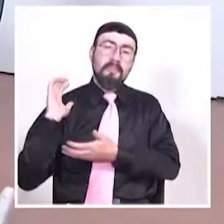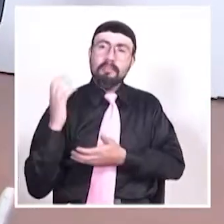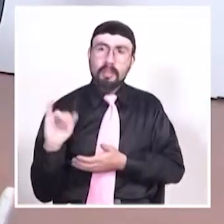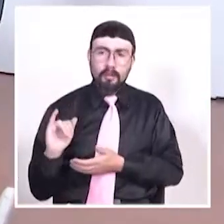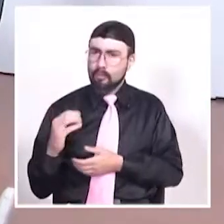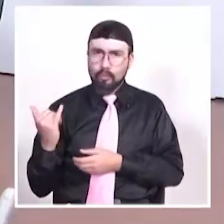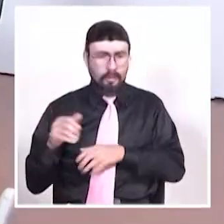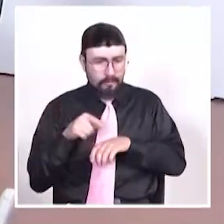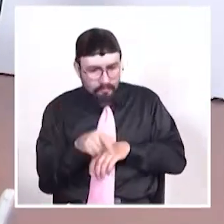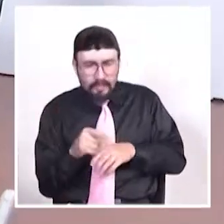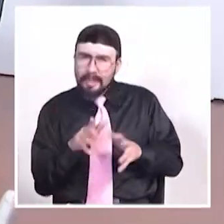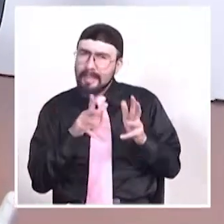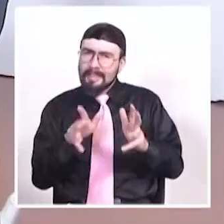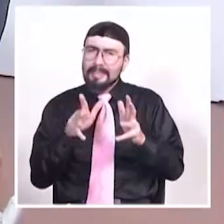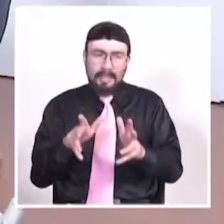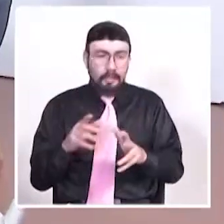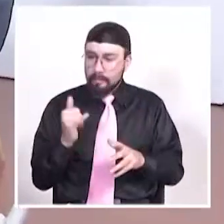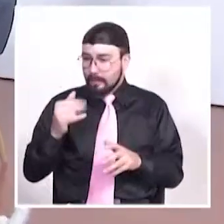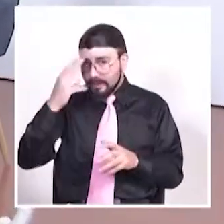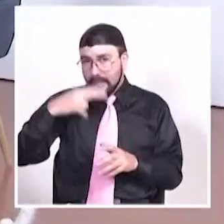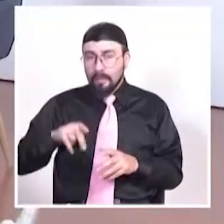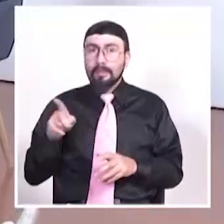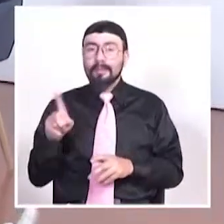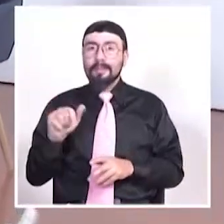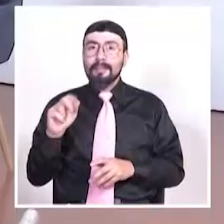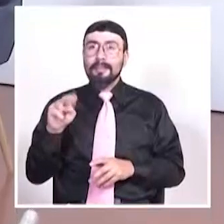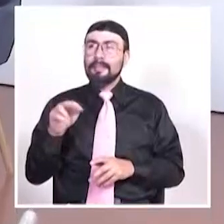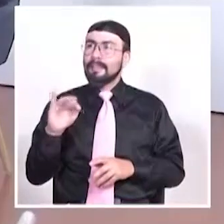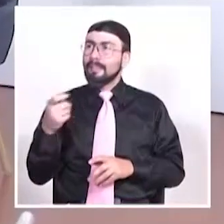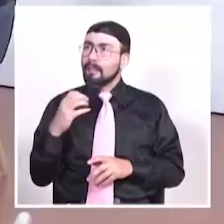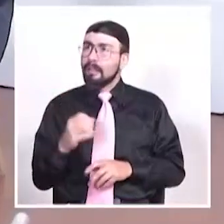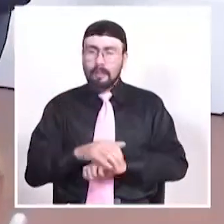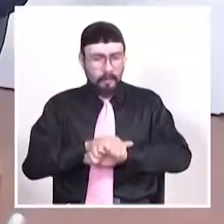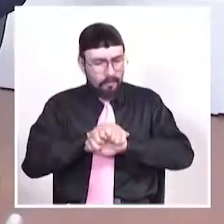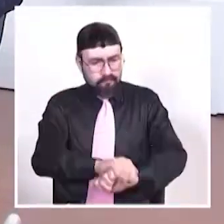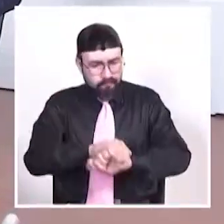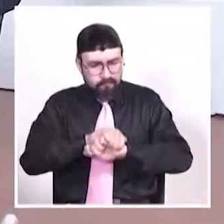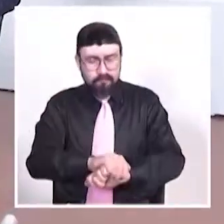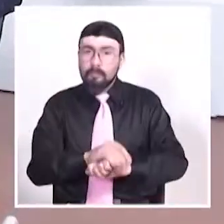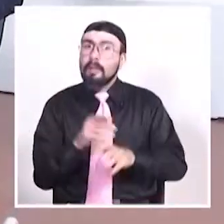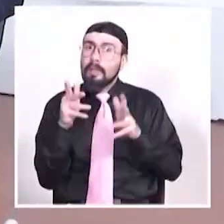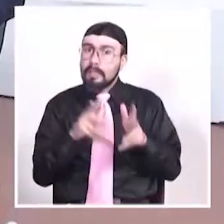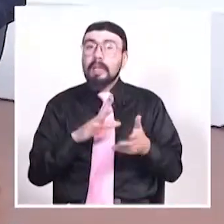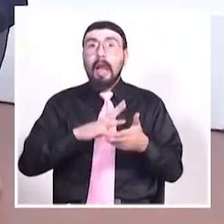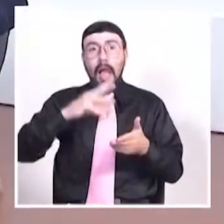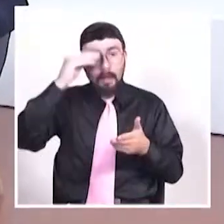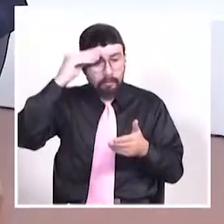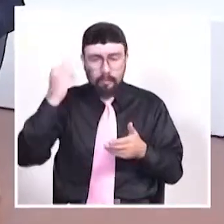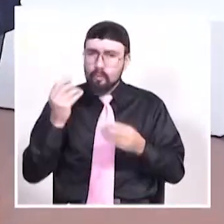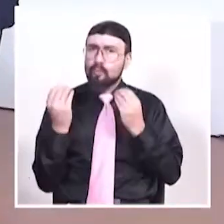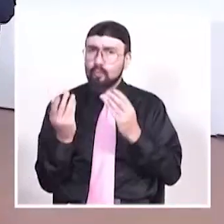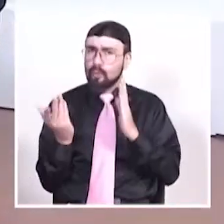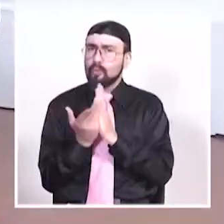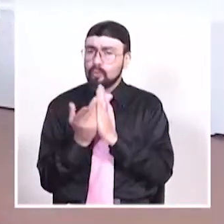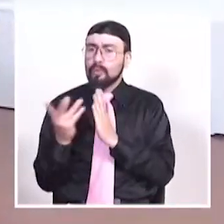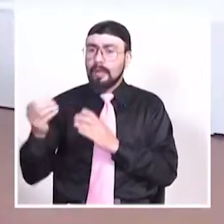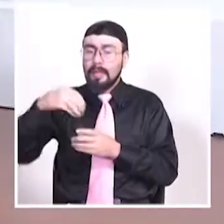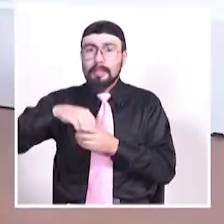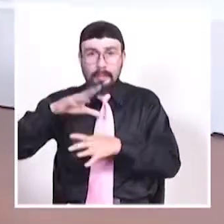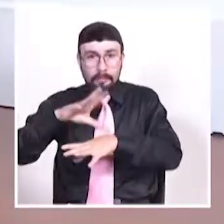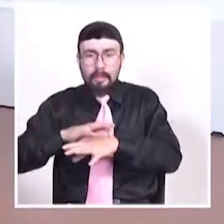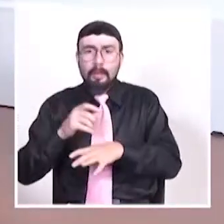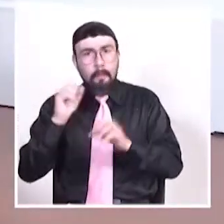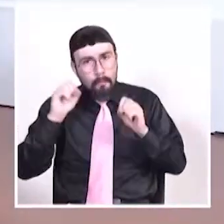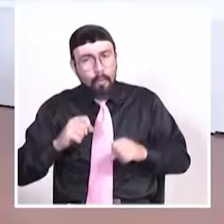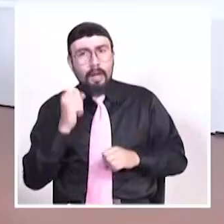se capacitan y donde se capacitó mi hijo Santiago y muchos más estudiantes de medicina para poder entender el